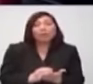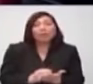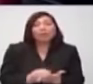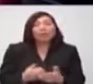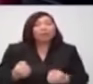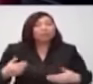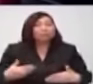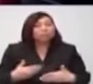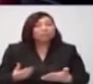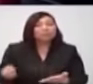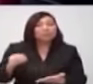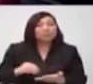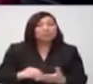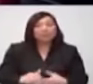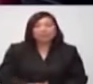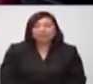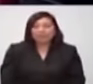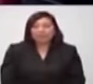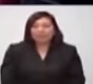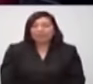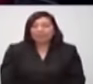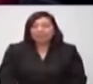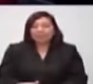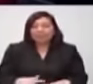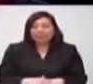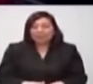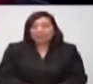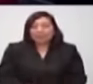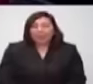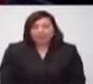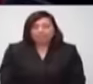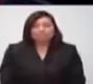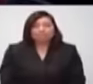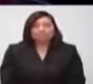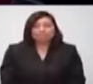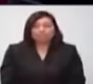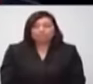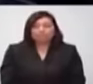corredores complementarios. Señor presidente, ¿me permite una pequeña interrupción?